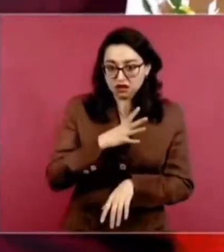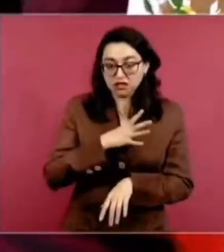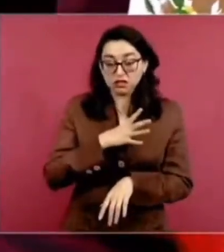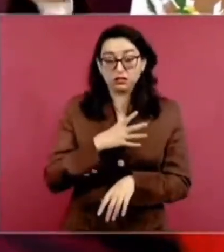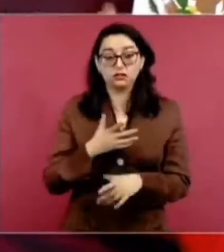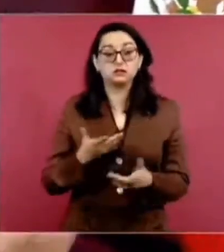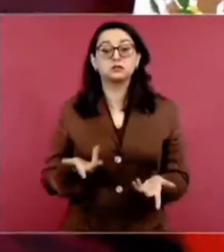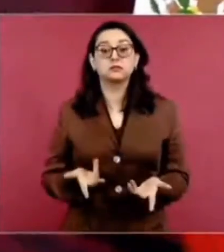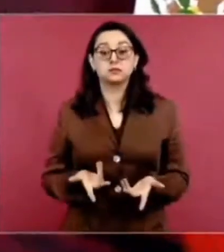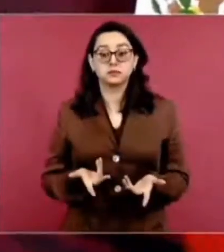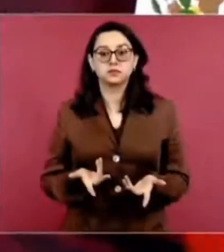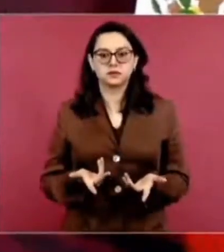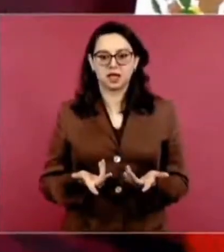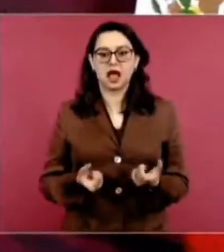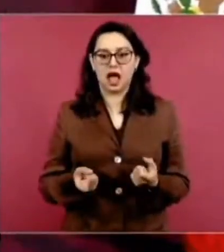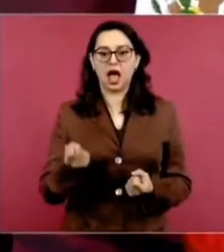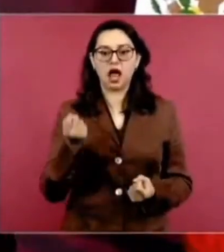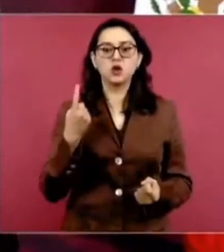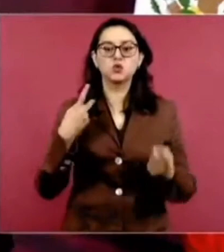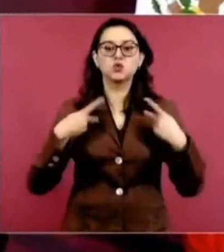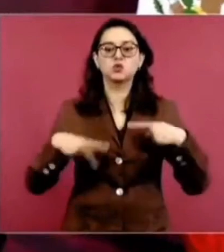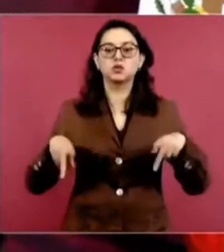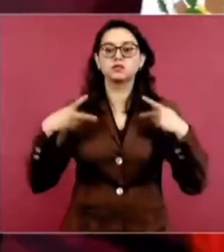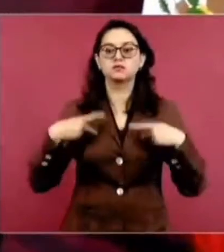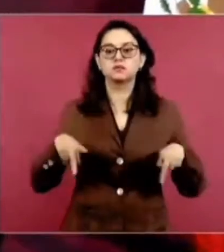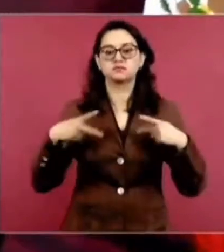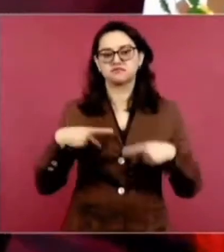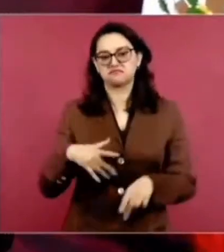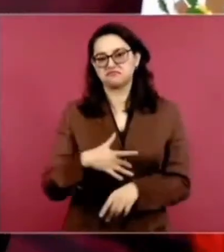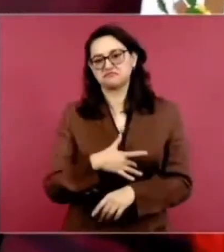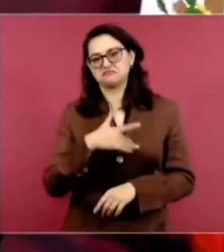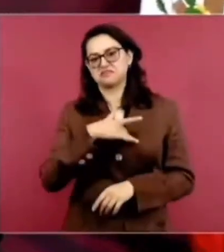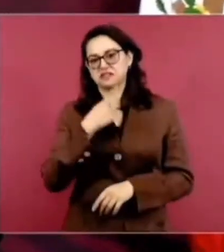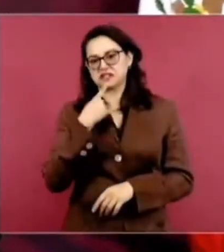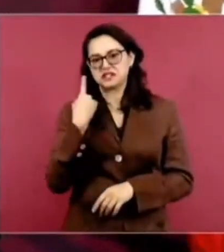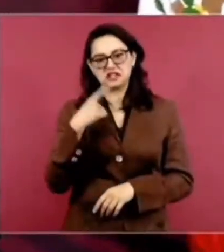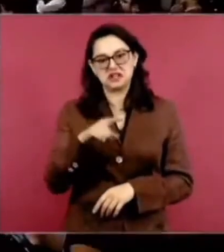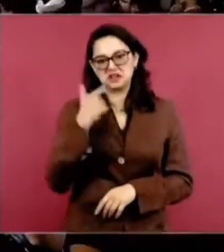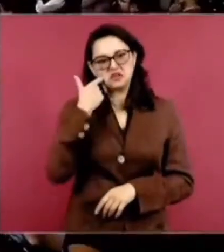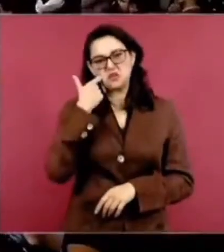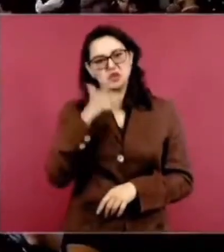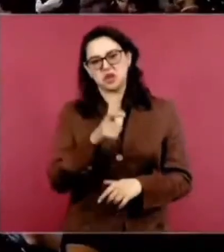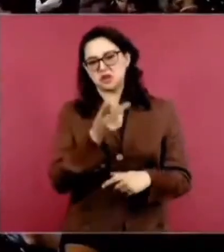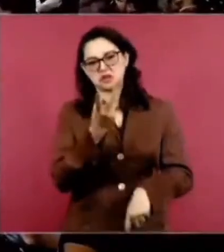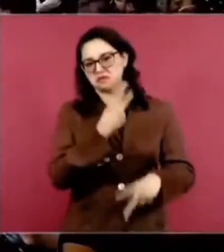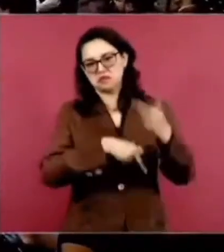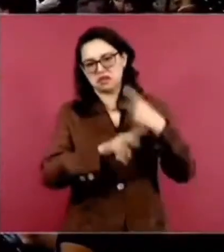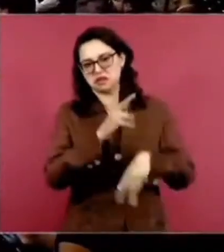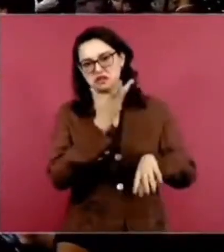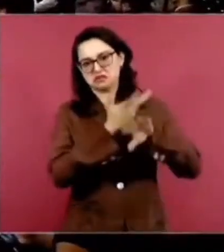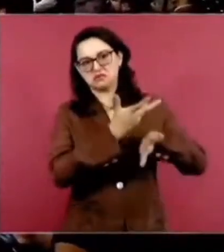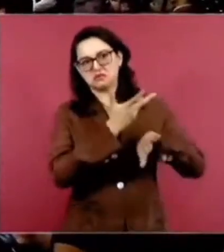Y hay hasta la queja de que han subido los precios.